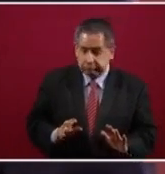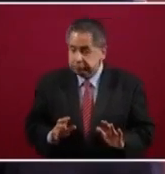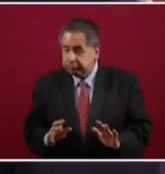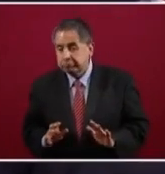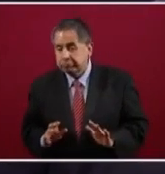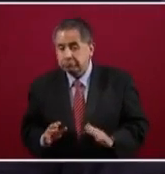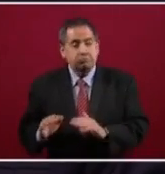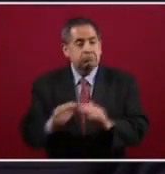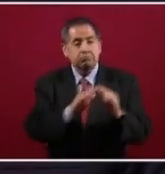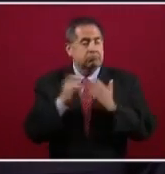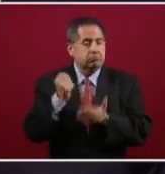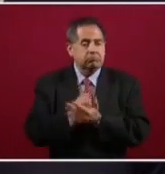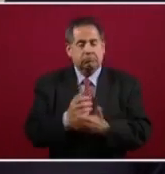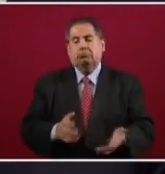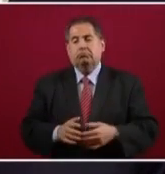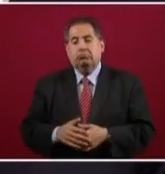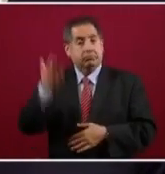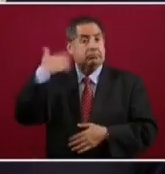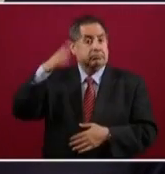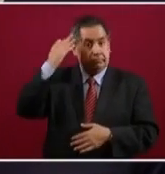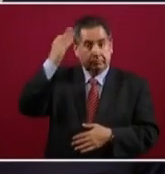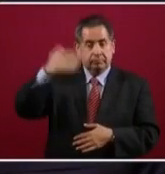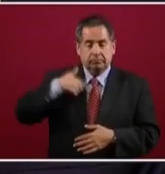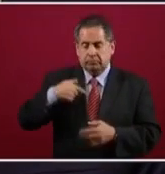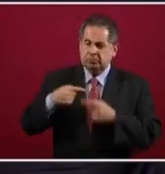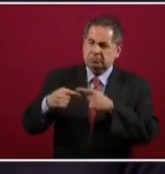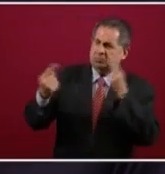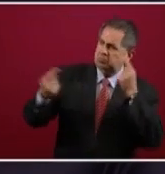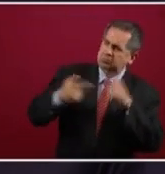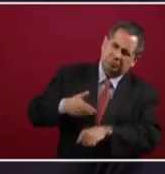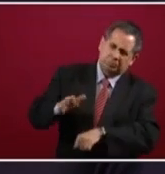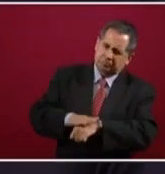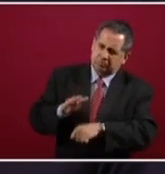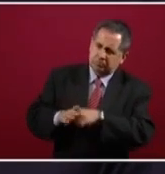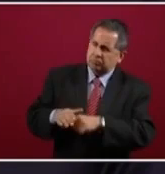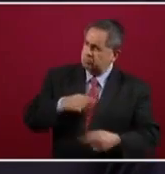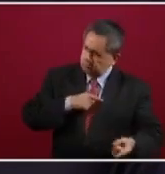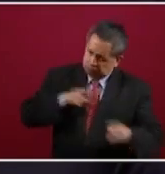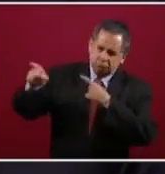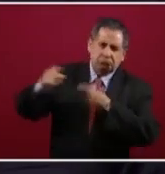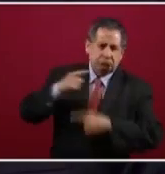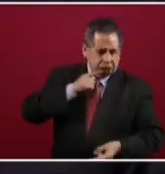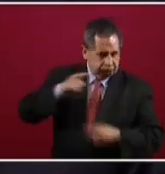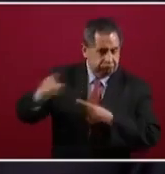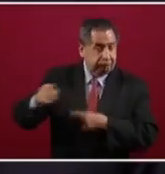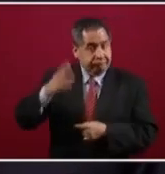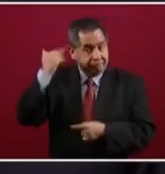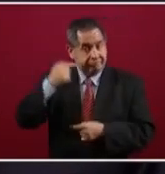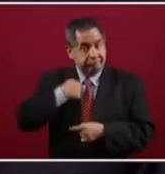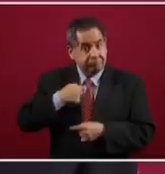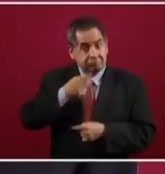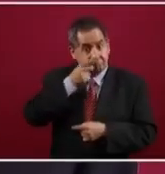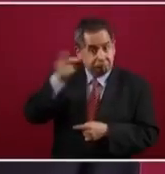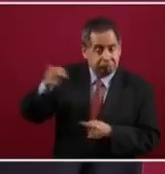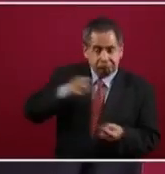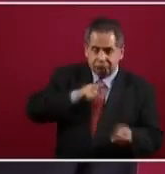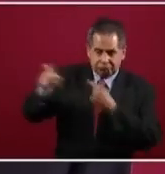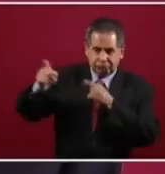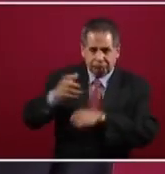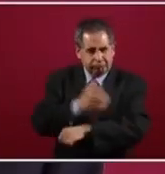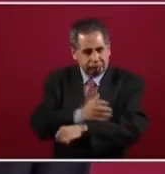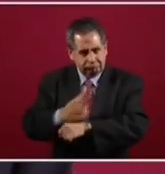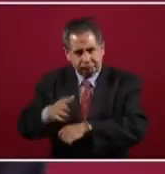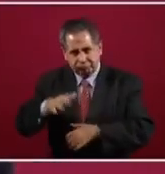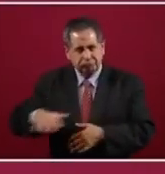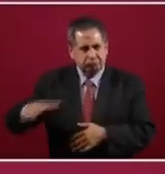Yo en ese tiempo estaba en la oposición y llegó el momento en que les dije a nuestros compañeros